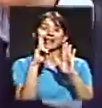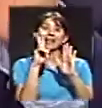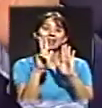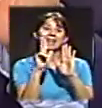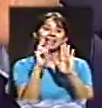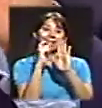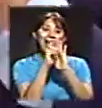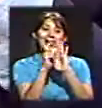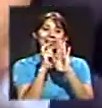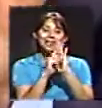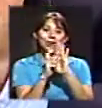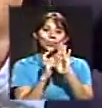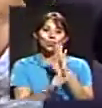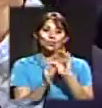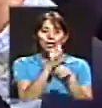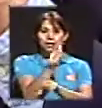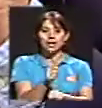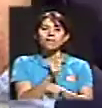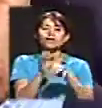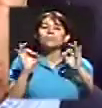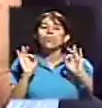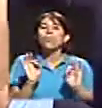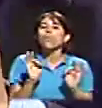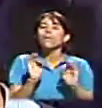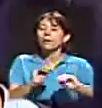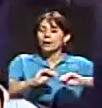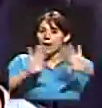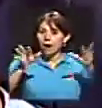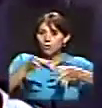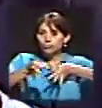cómo se garantiza